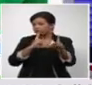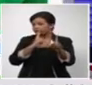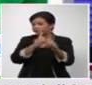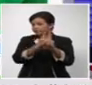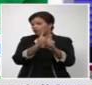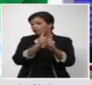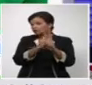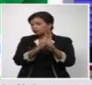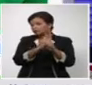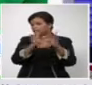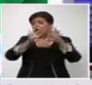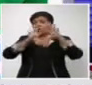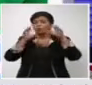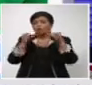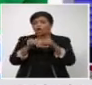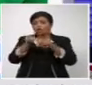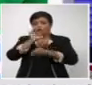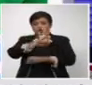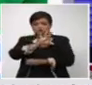88,2%.